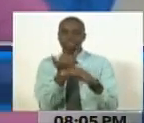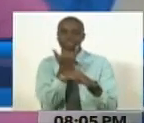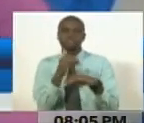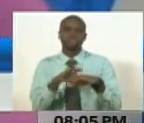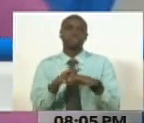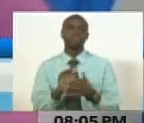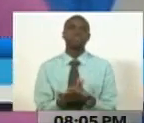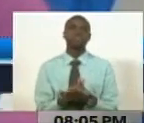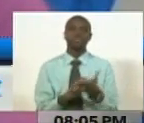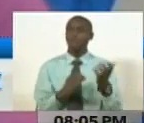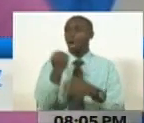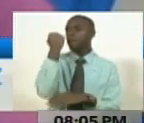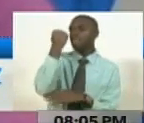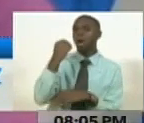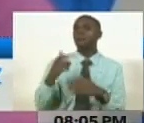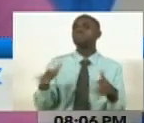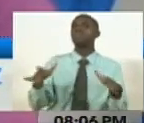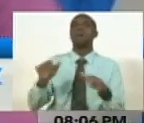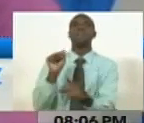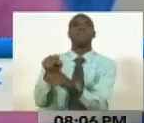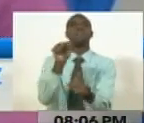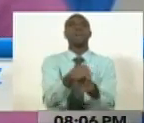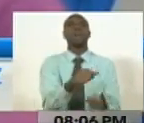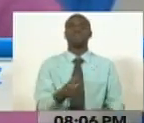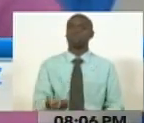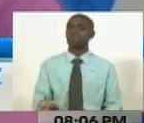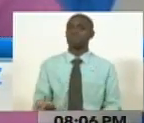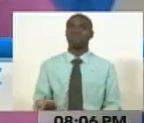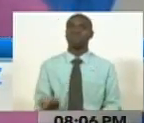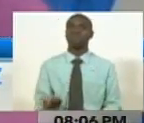amenazas. Los grandes amenazas